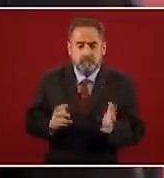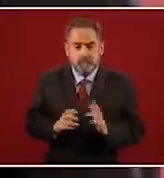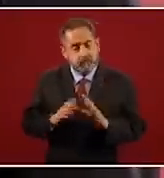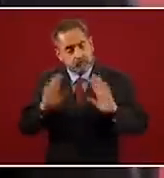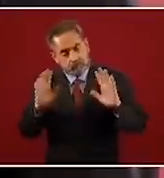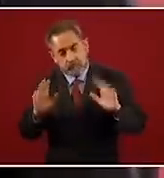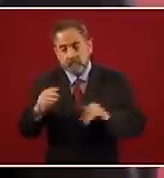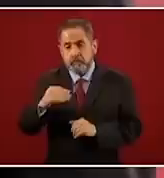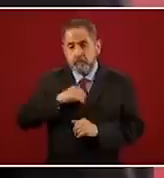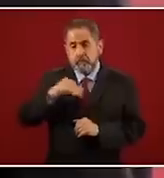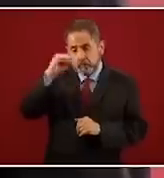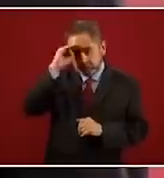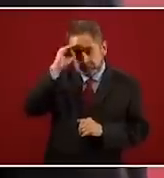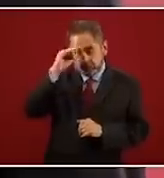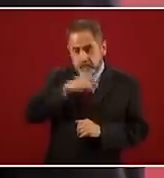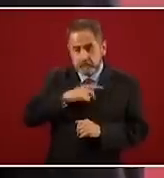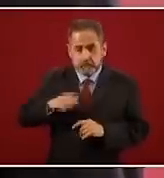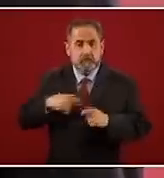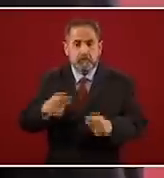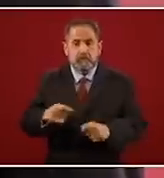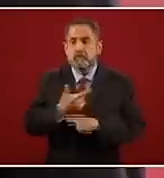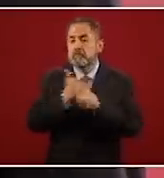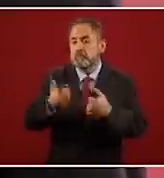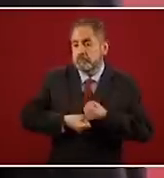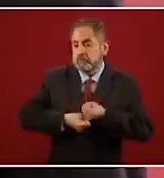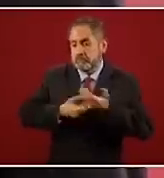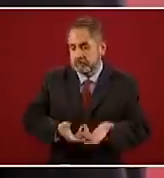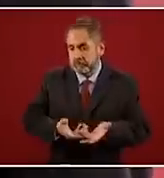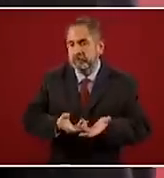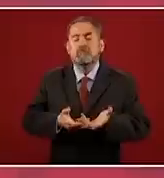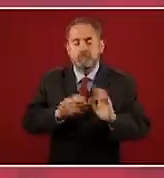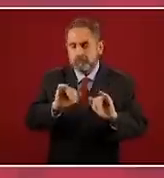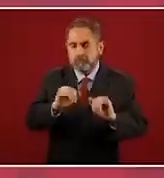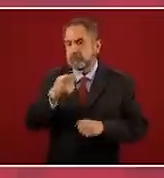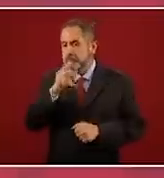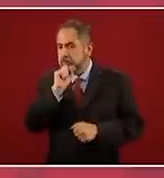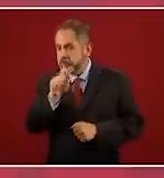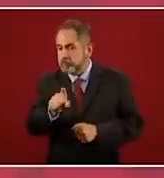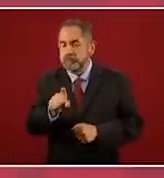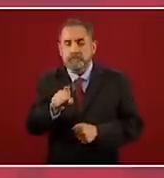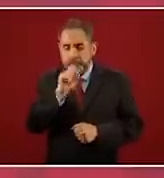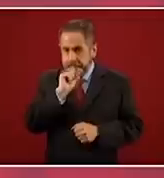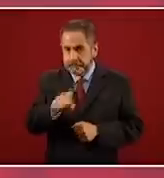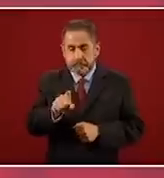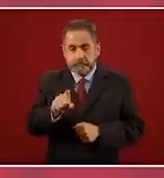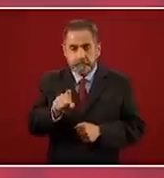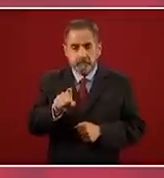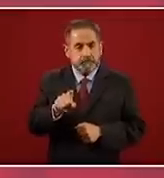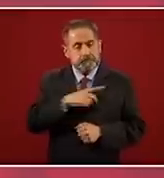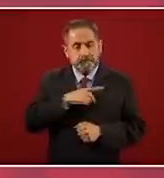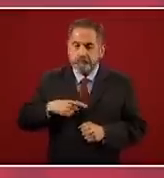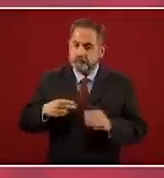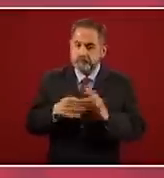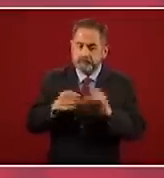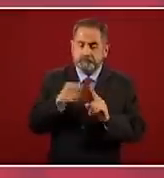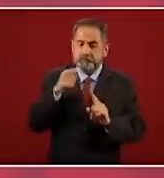Ah, yo pienso de que se debe de garantizar la libertad de expresión, pero también se tiene